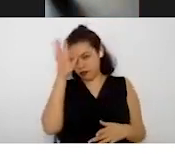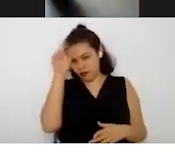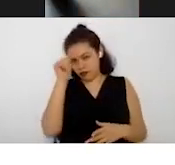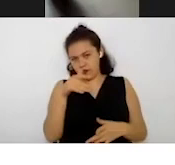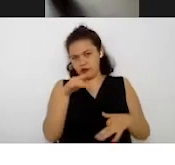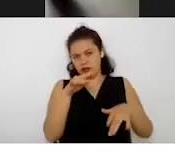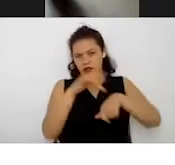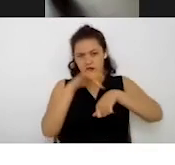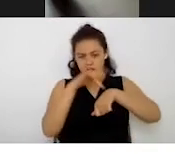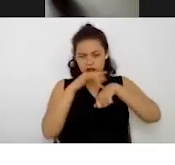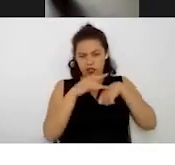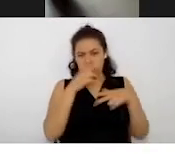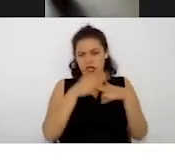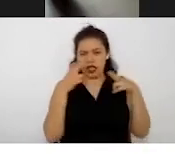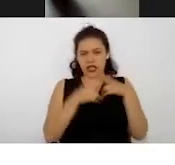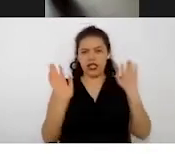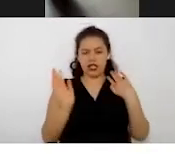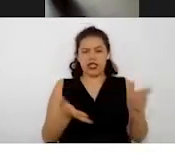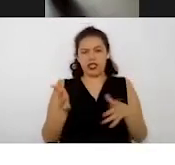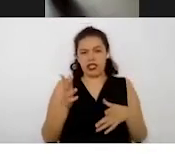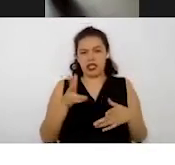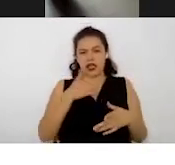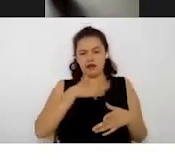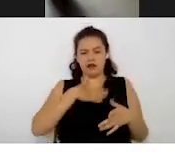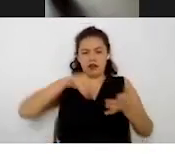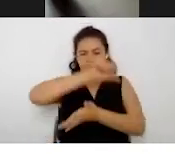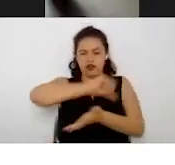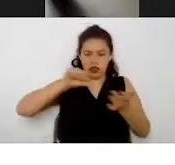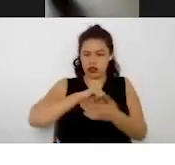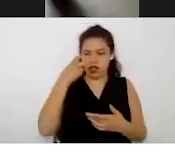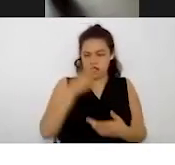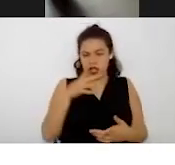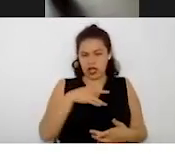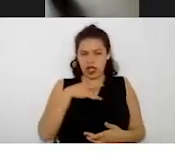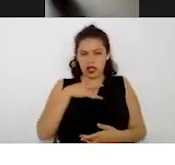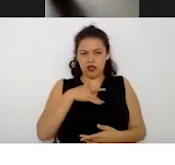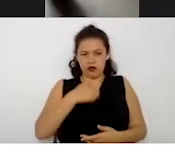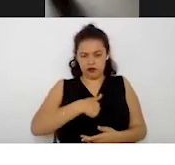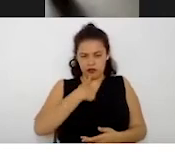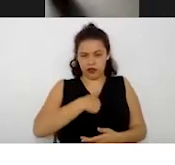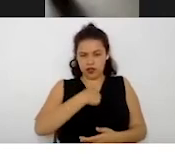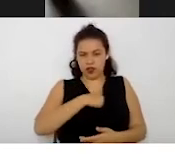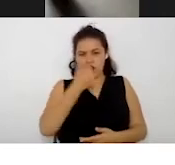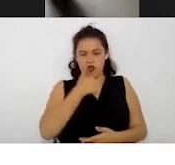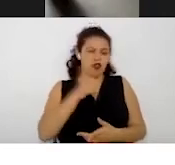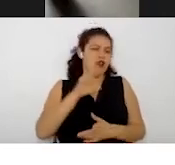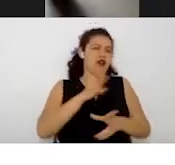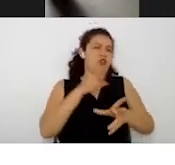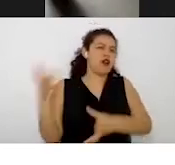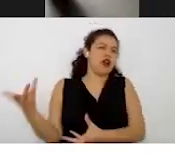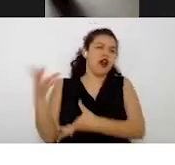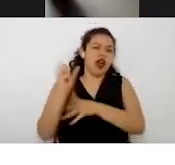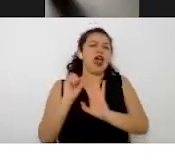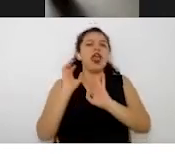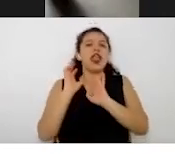palpando, hasta que llegamos al centro del pecho, donde está el esternón, que es donde se une con el otro arco costal. Una vez que